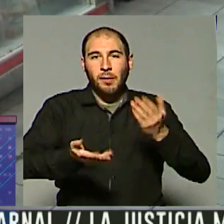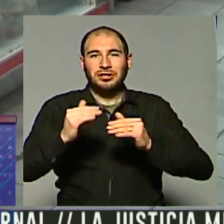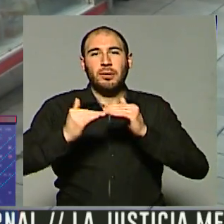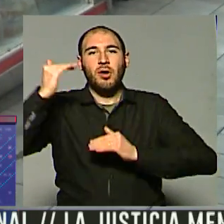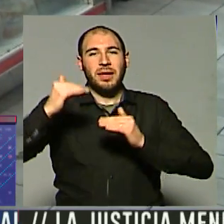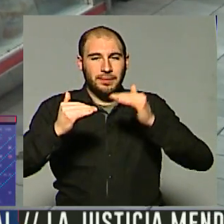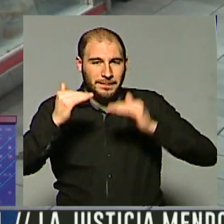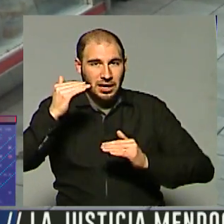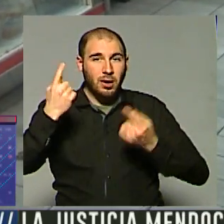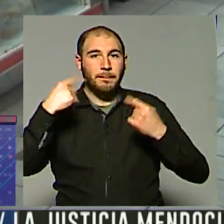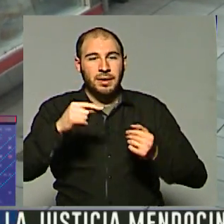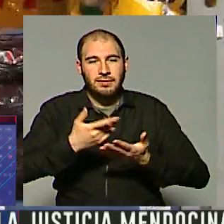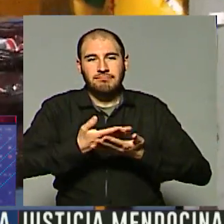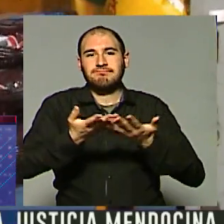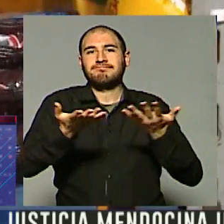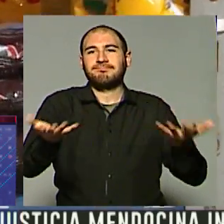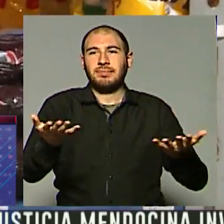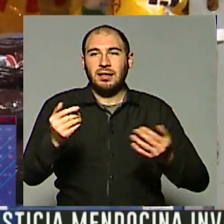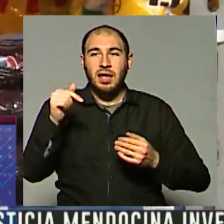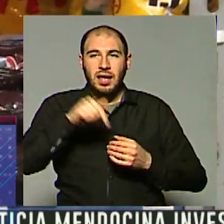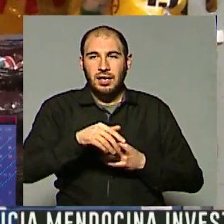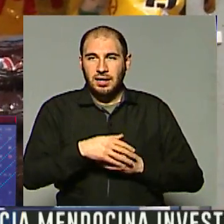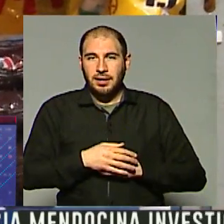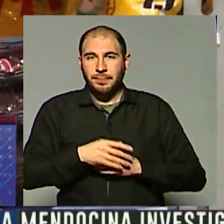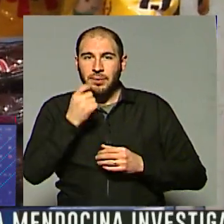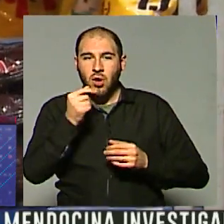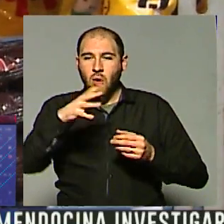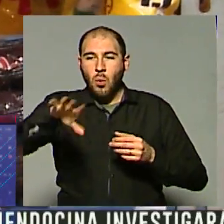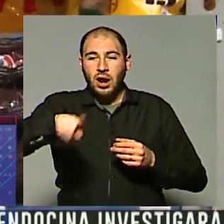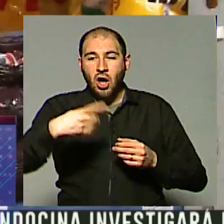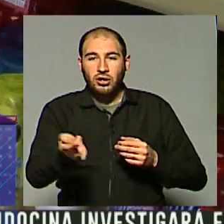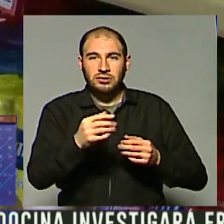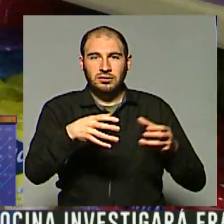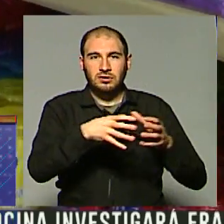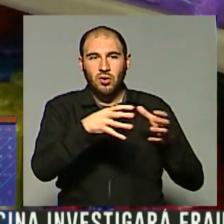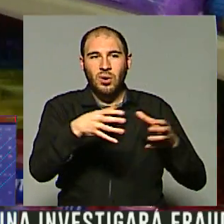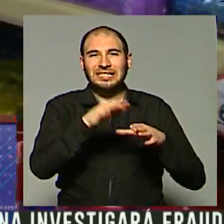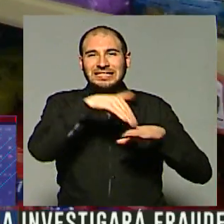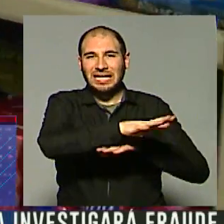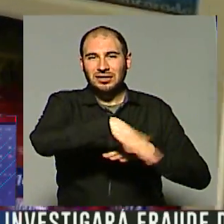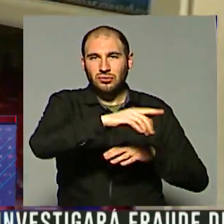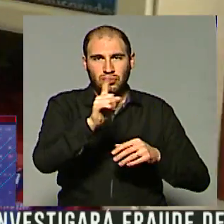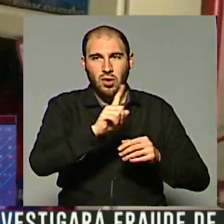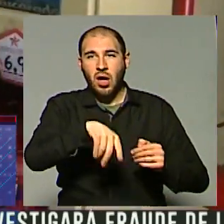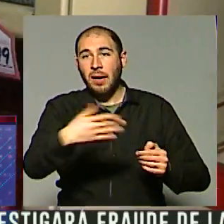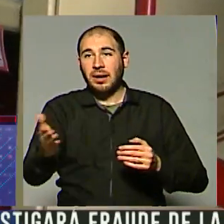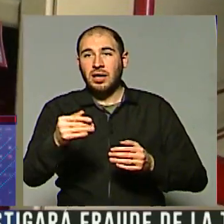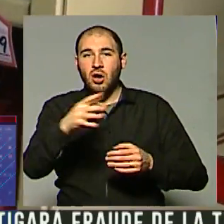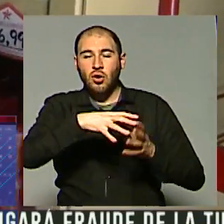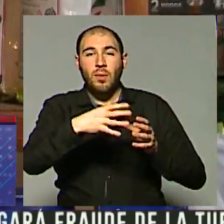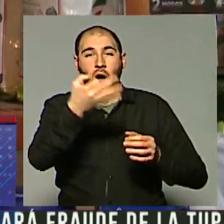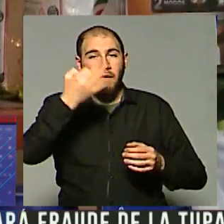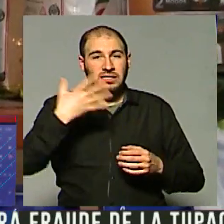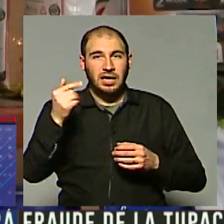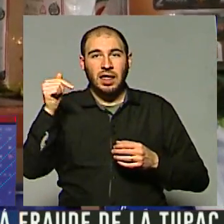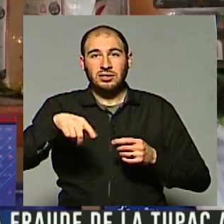media. Pero cuando uno abre el abanico o cuando uno se va a otras zonas que no son los grandes centros urbanos que miden los organismos oficiales,